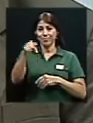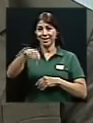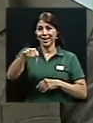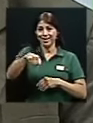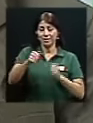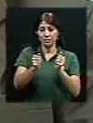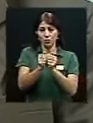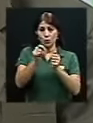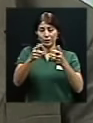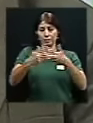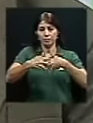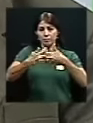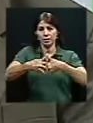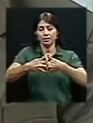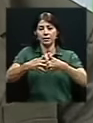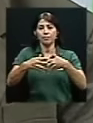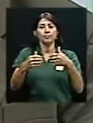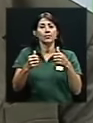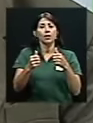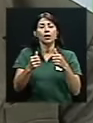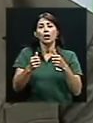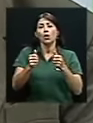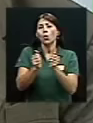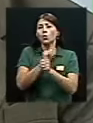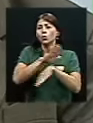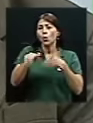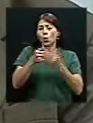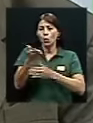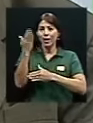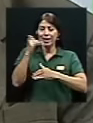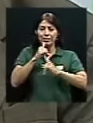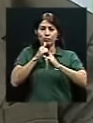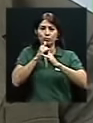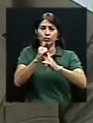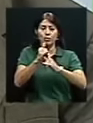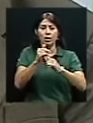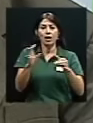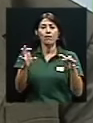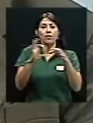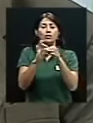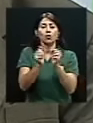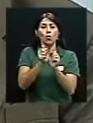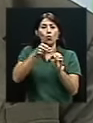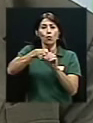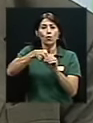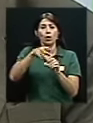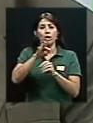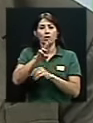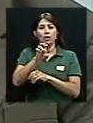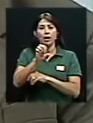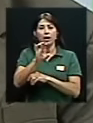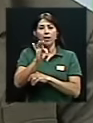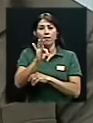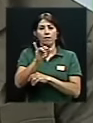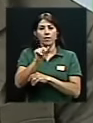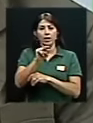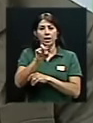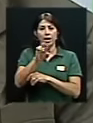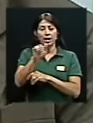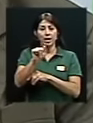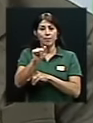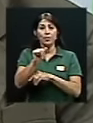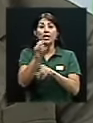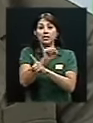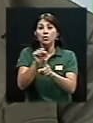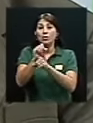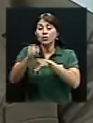esta empresa, con todo lo que habíamos denunciado en relación con la refinería y con su situación internacional en Filipinas y en